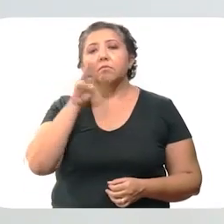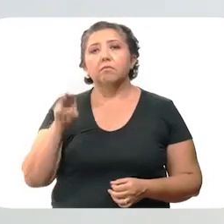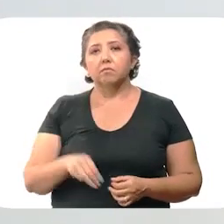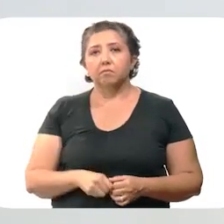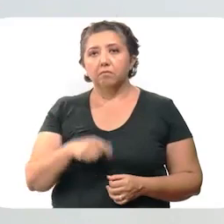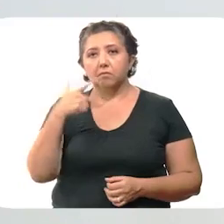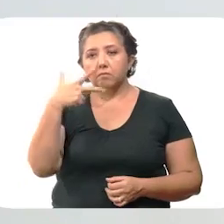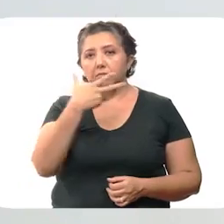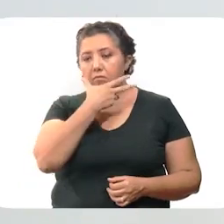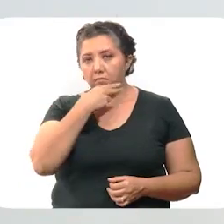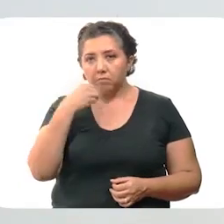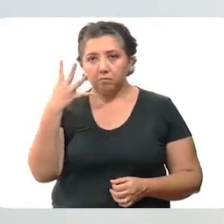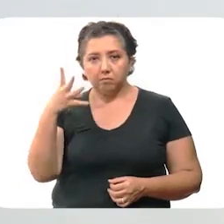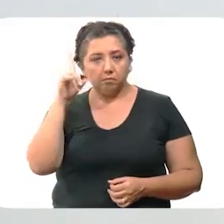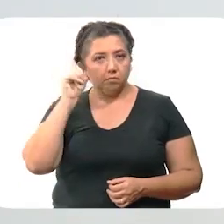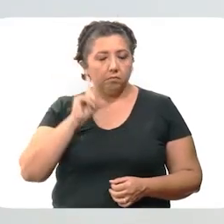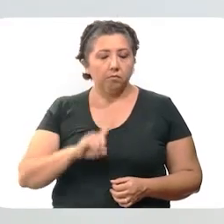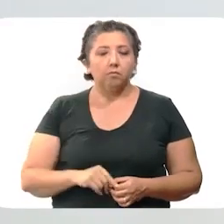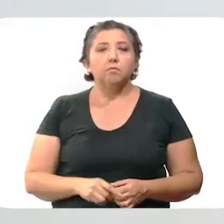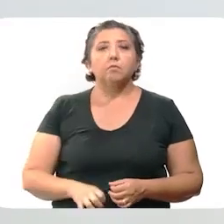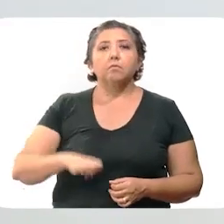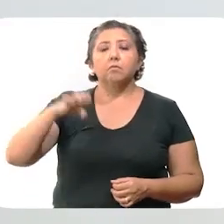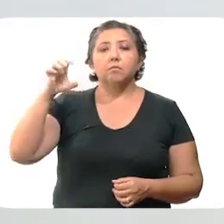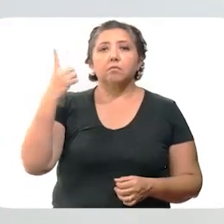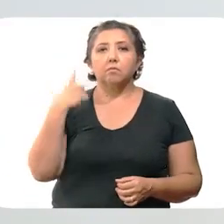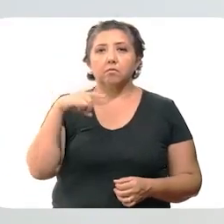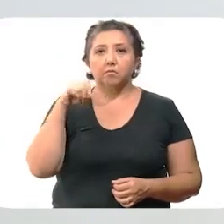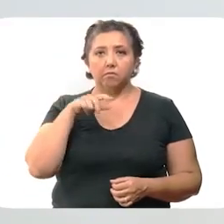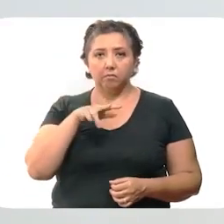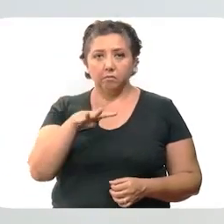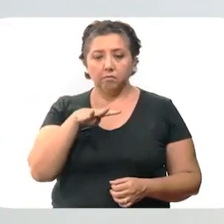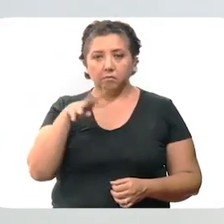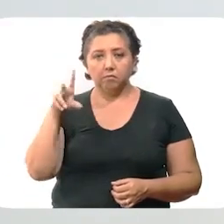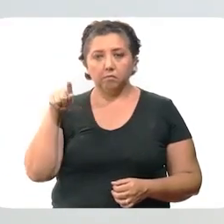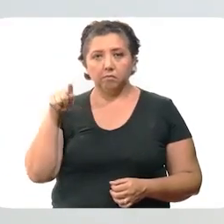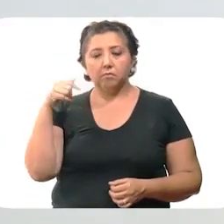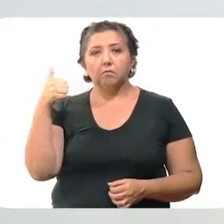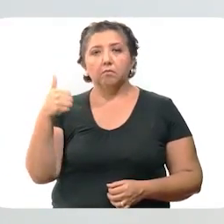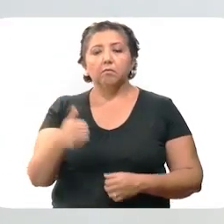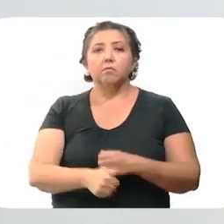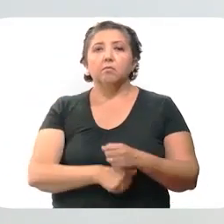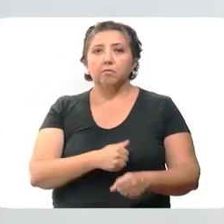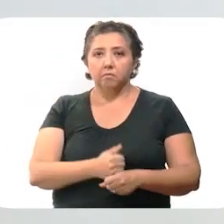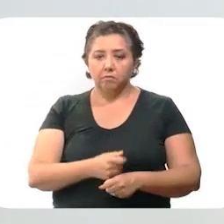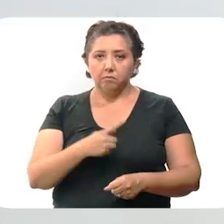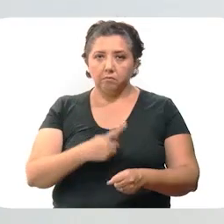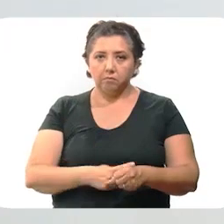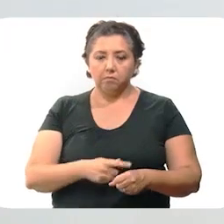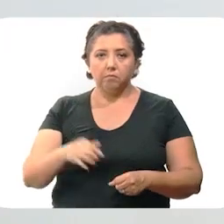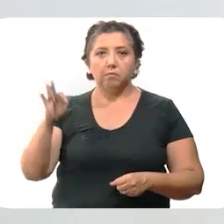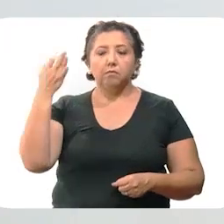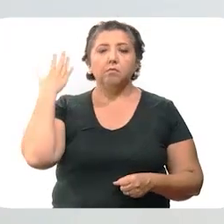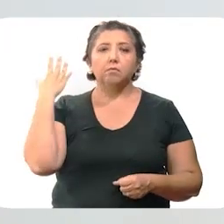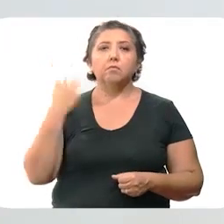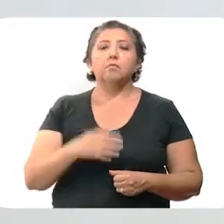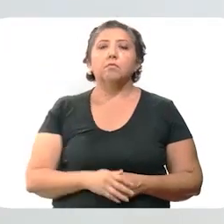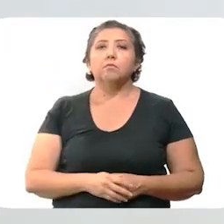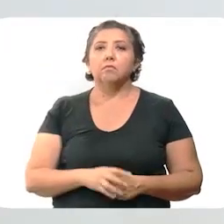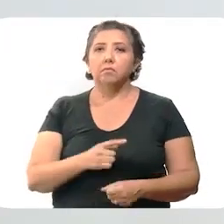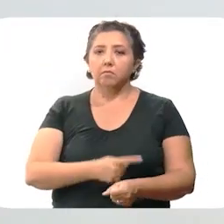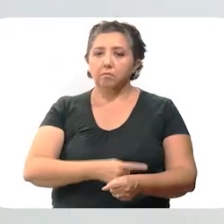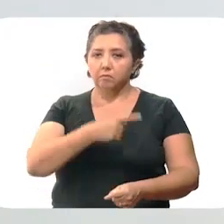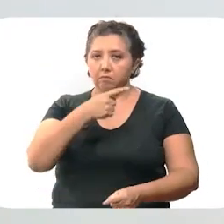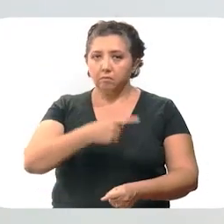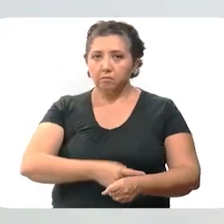fallecimientos, son 7 hombres y 4 mujeres, de un rango de edad de 19 a 76 años. Sus principales enfermedades